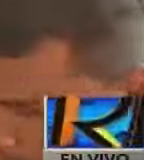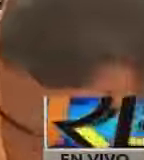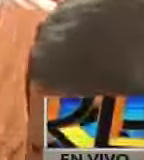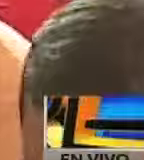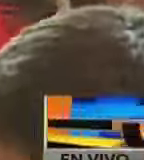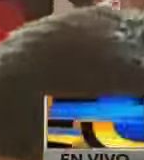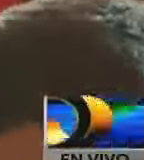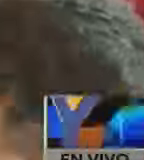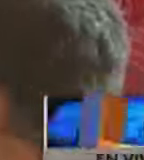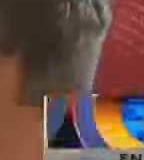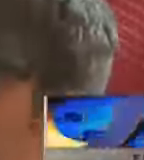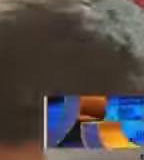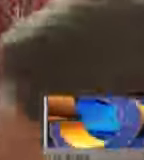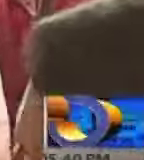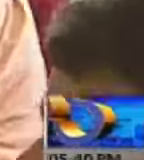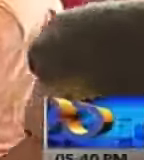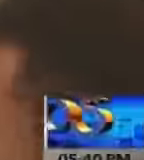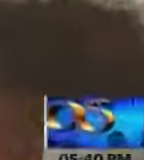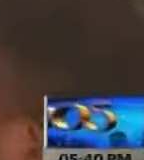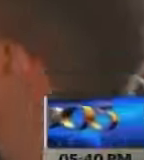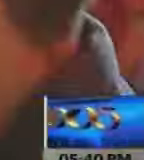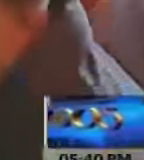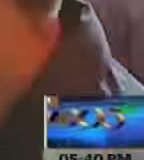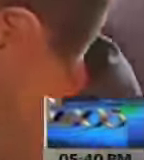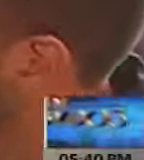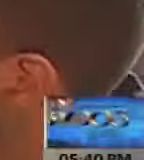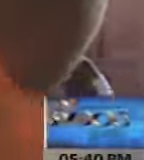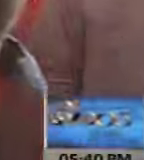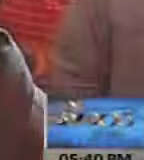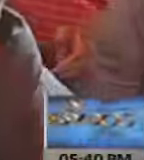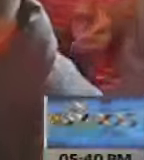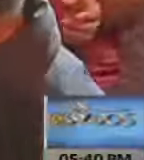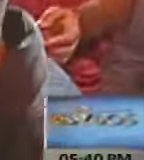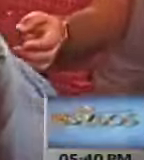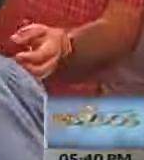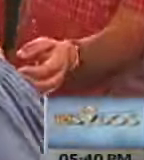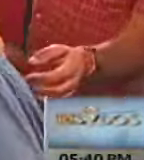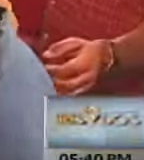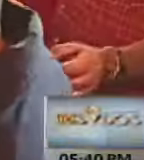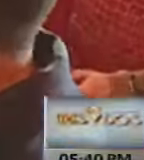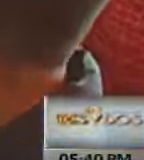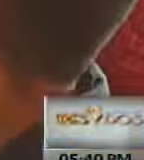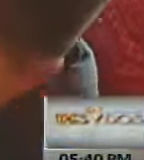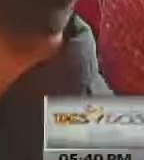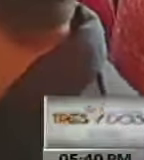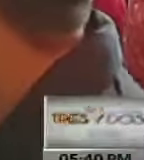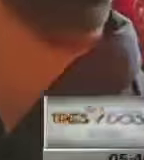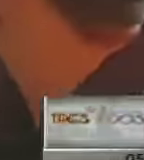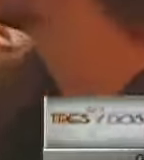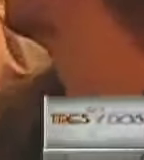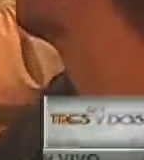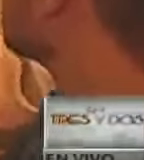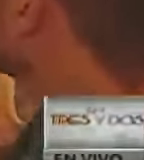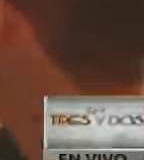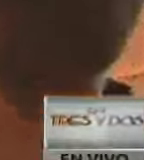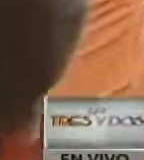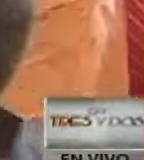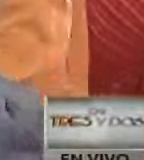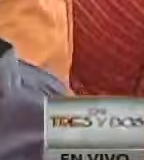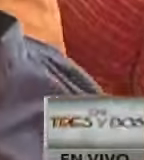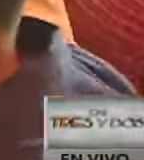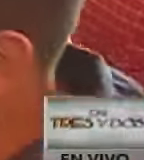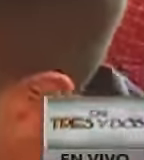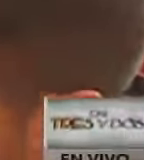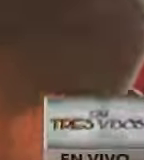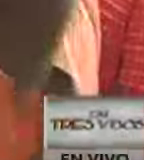fortalecer su proceso económico, para ser partícipe de todas estas acciones económicas que desde el Ejecutivo Nacional se están